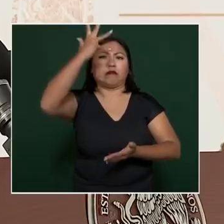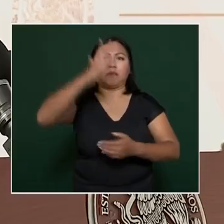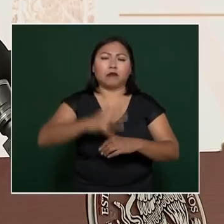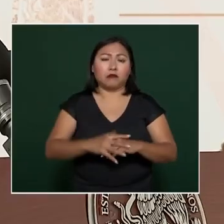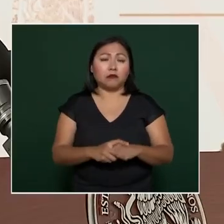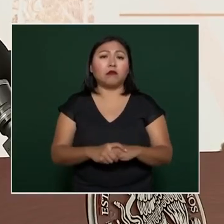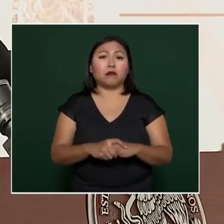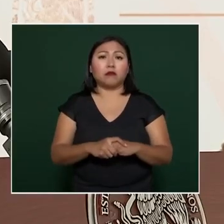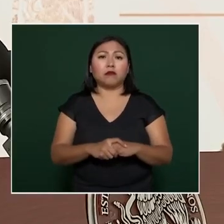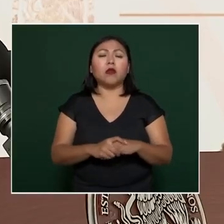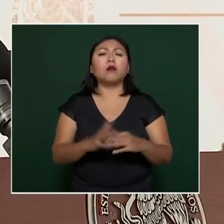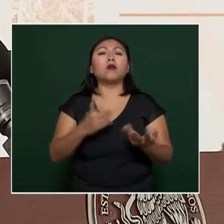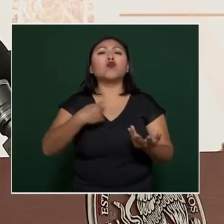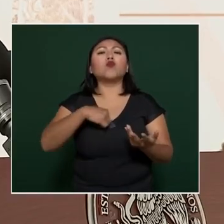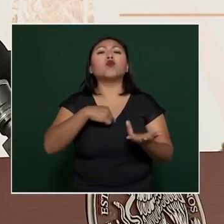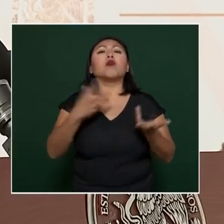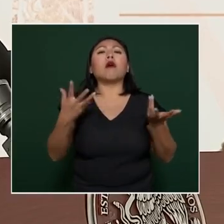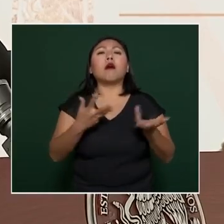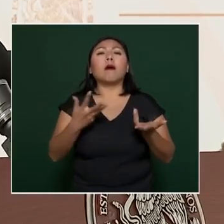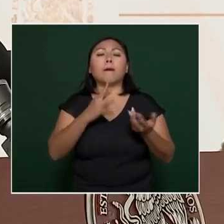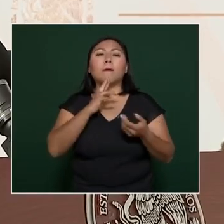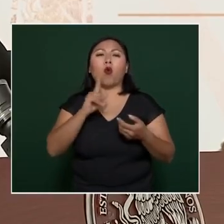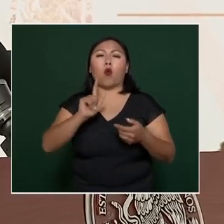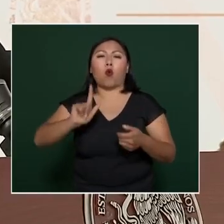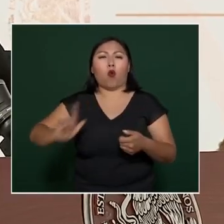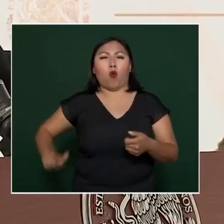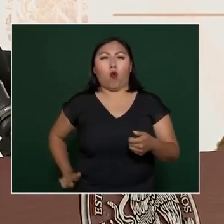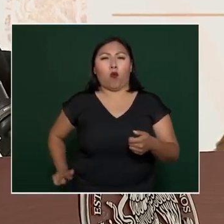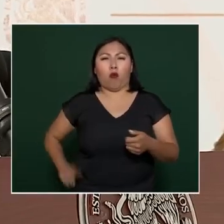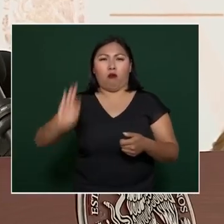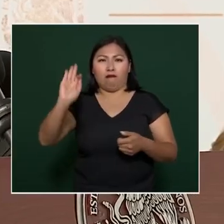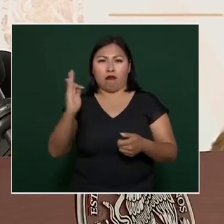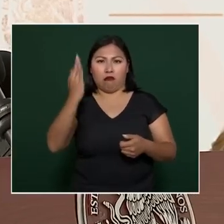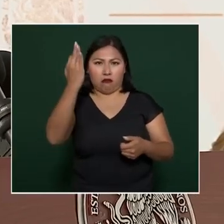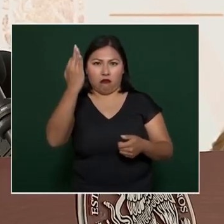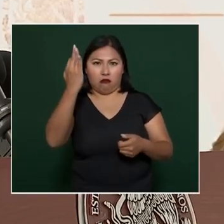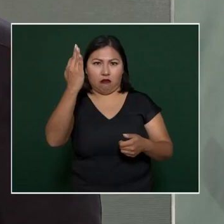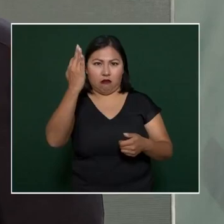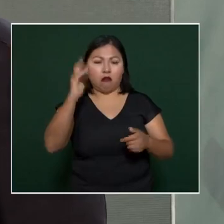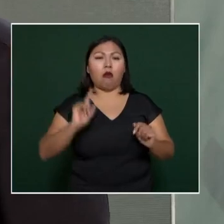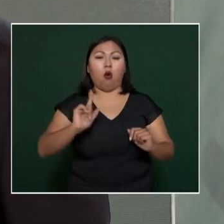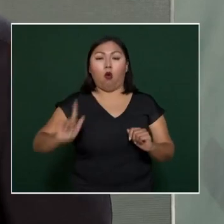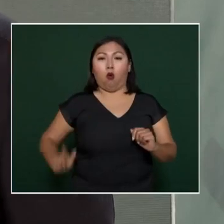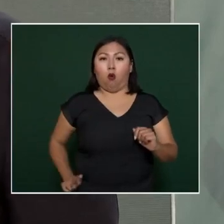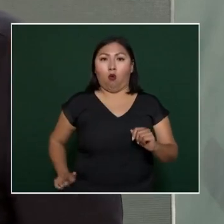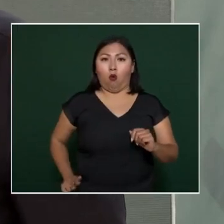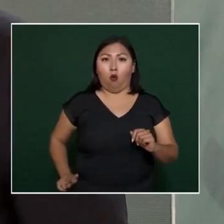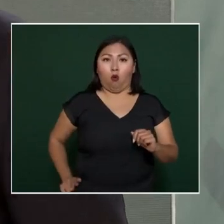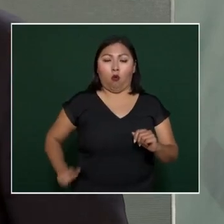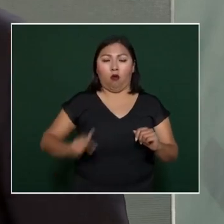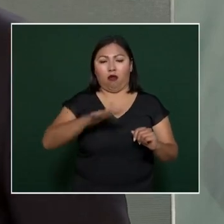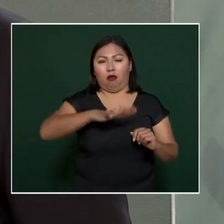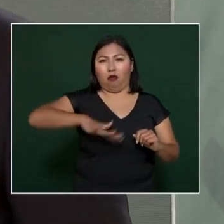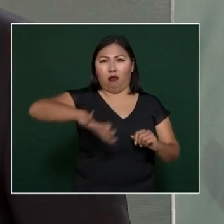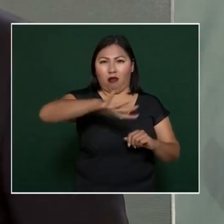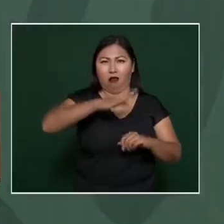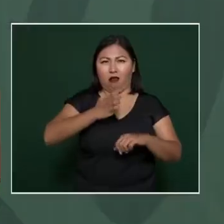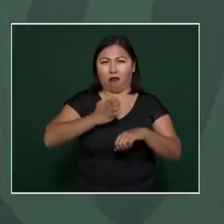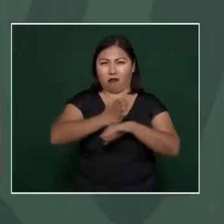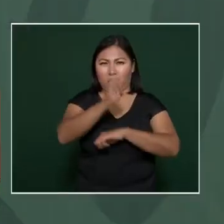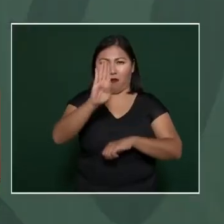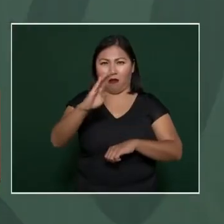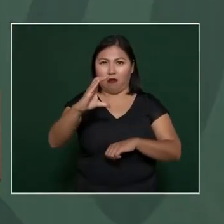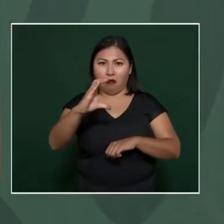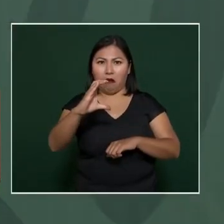estado la aportación del particular es menor y es el que se beneficie